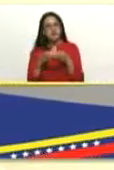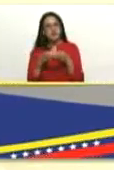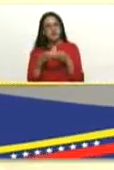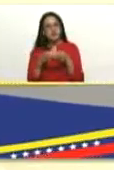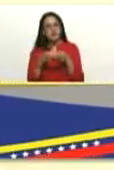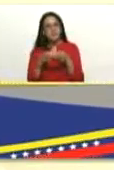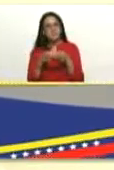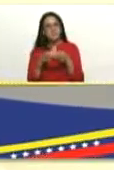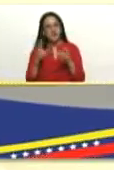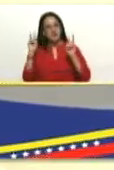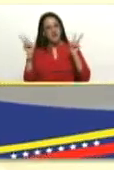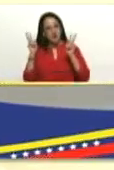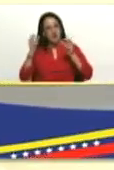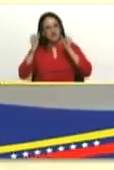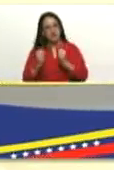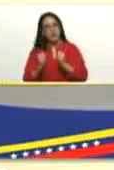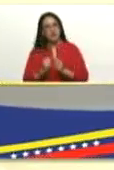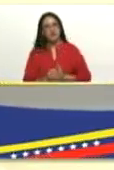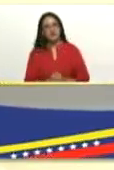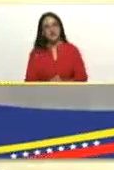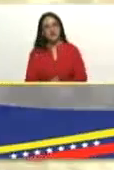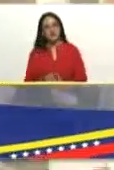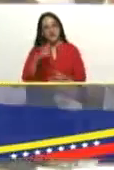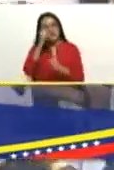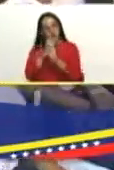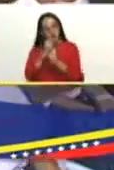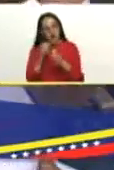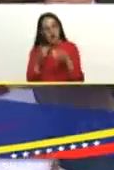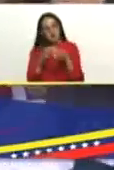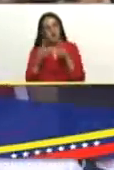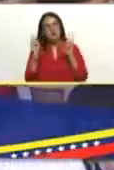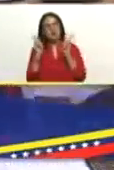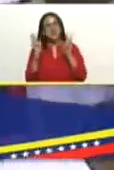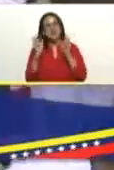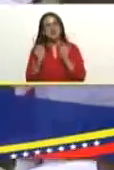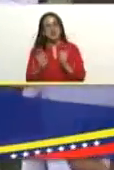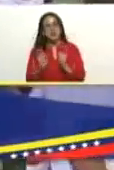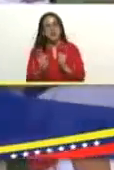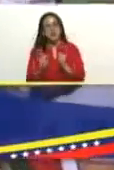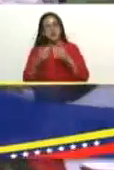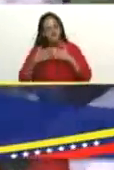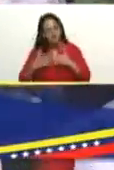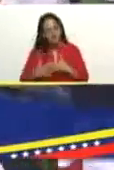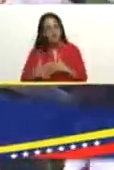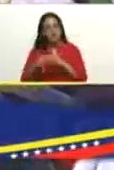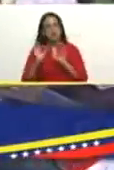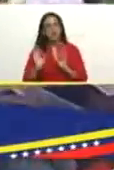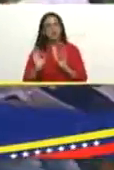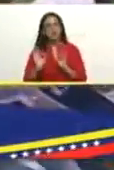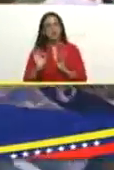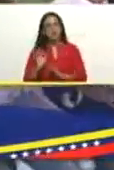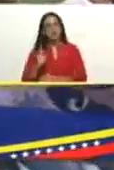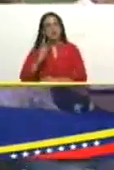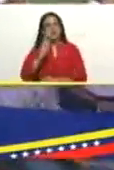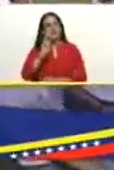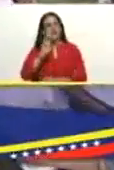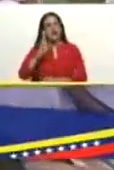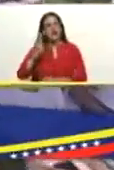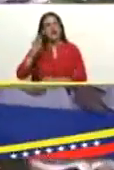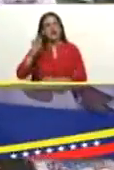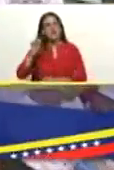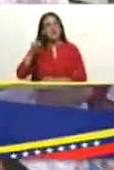segura. Victoria segura. Trabajo en equipo, victoria segura. Rumbo al